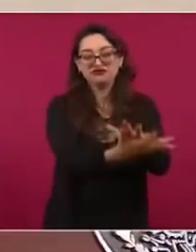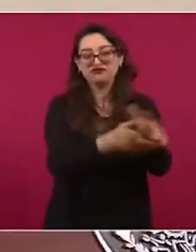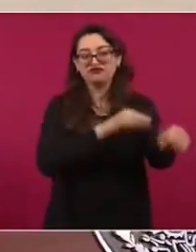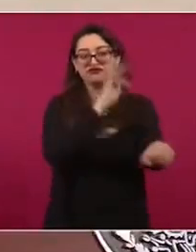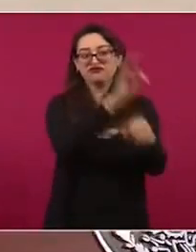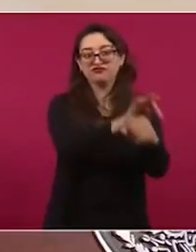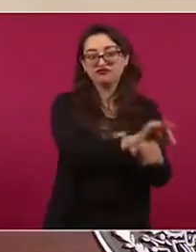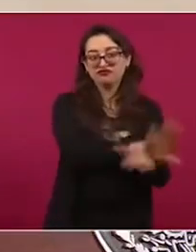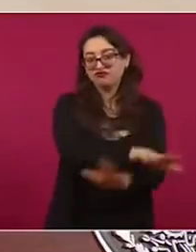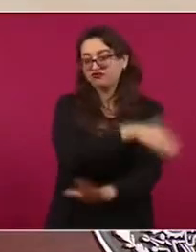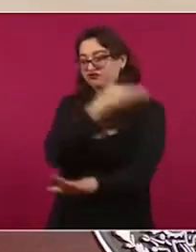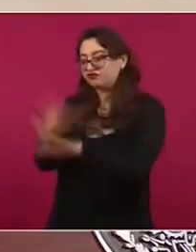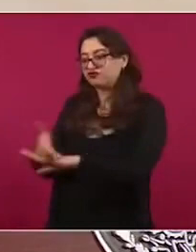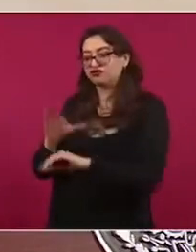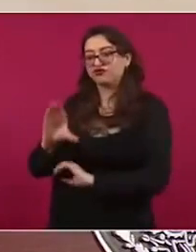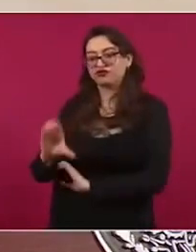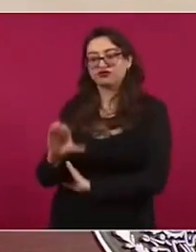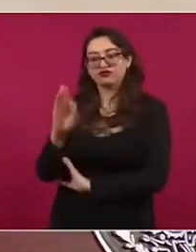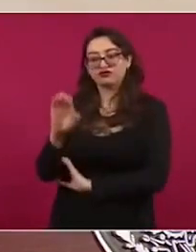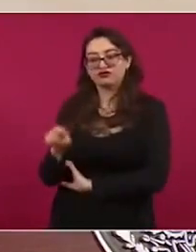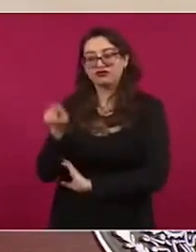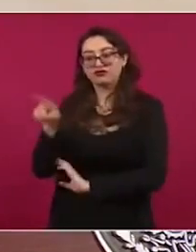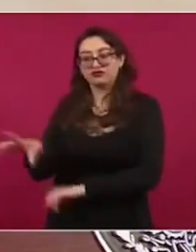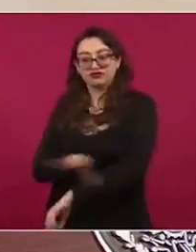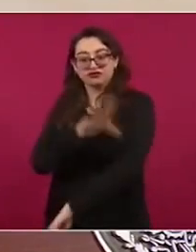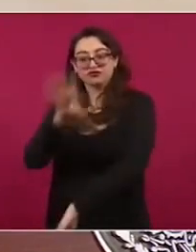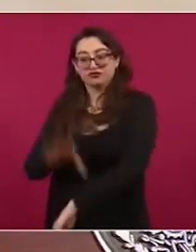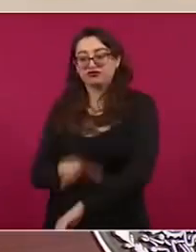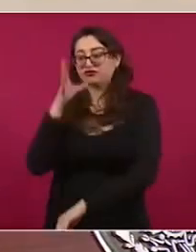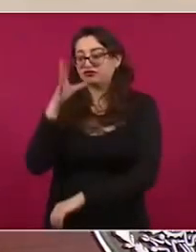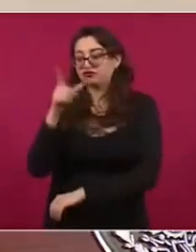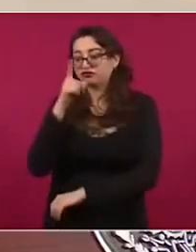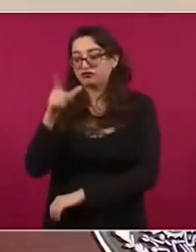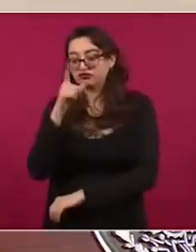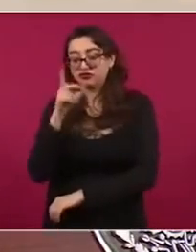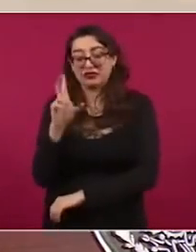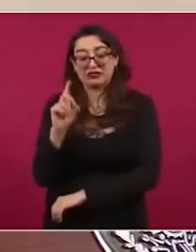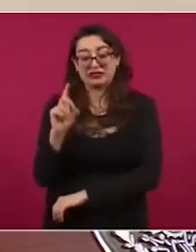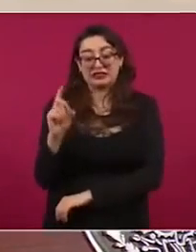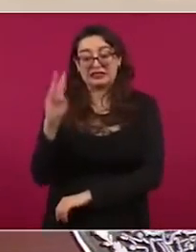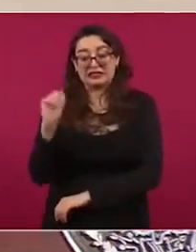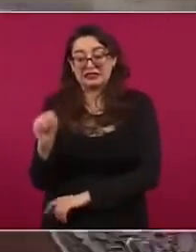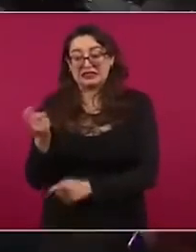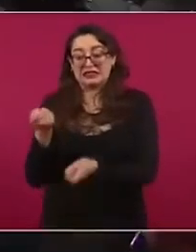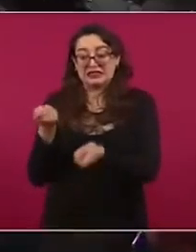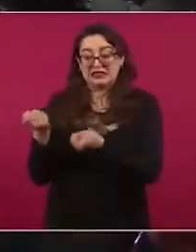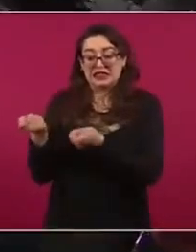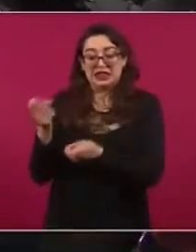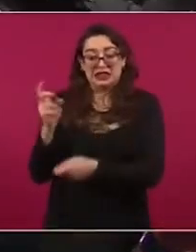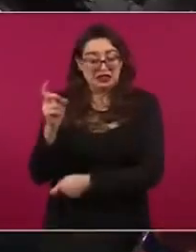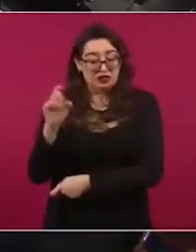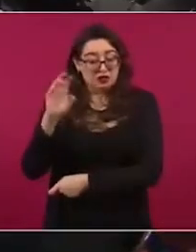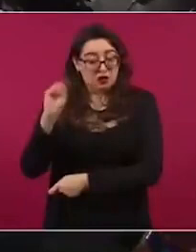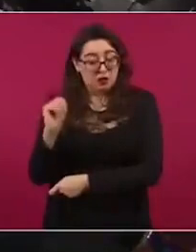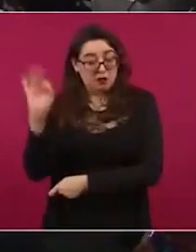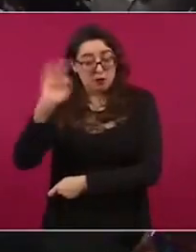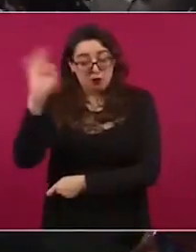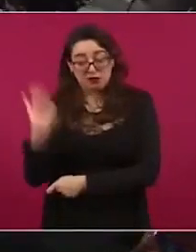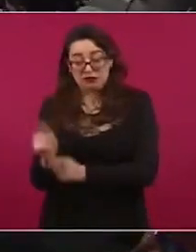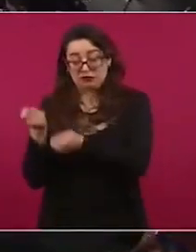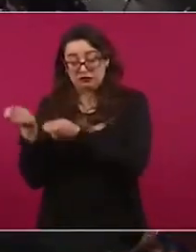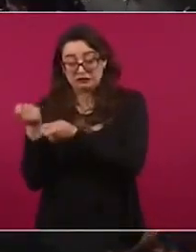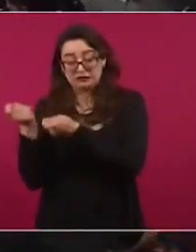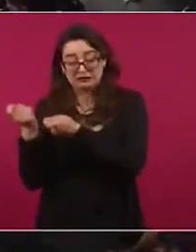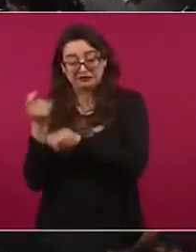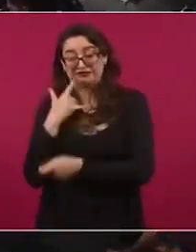por eso con esta compra ya Se incrementa la generación de energía